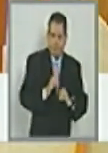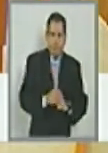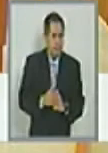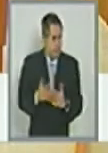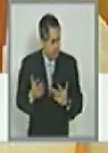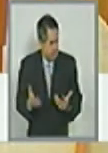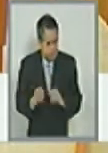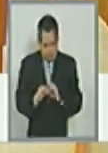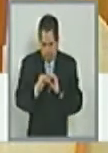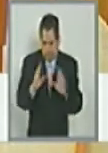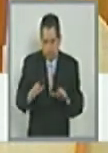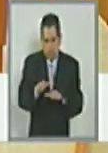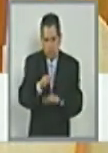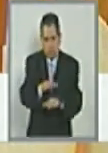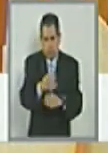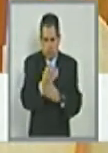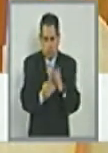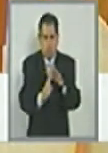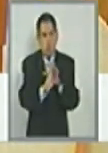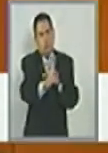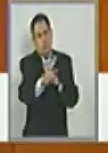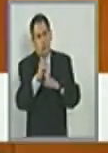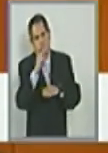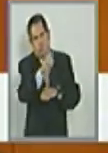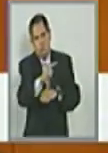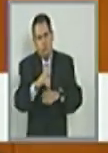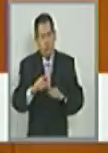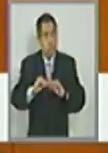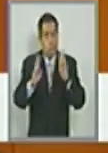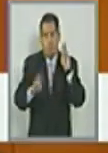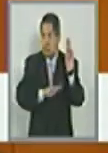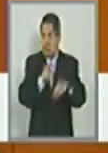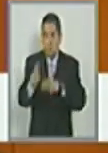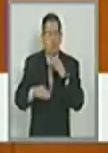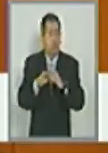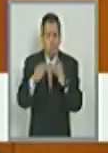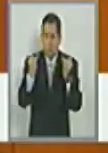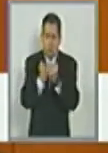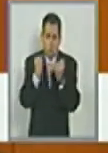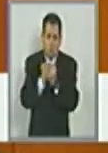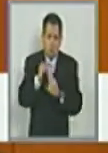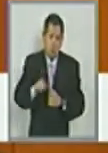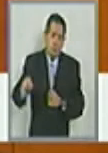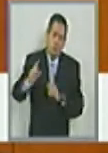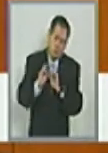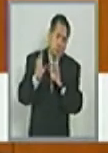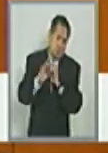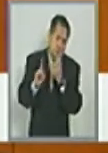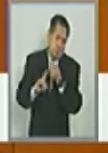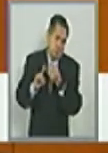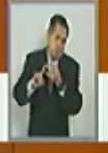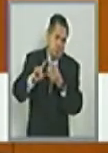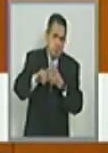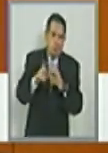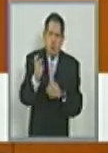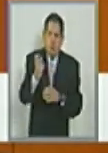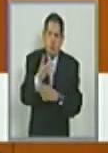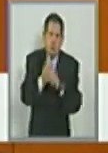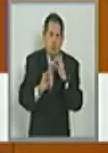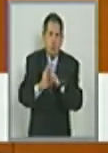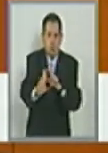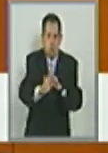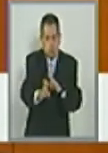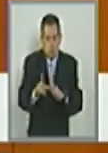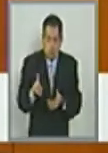no hablar del tema de la migración, un fenómeno mundial que tiene múltiples causas, pero también con